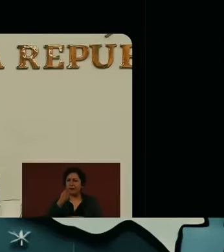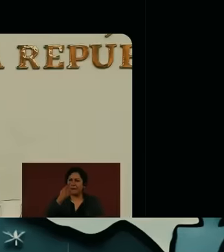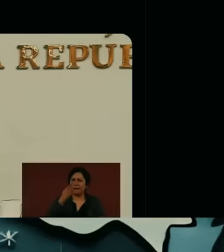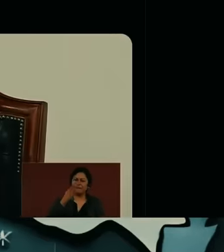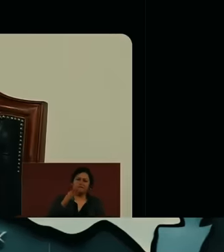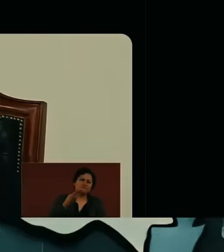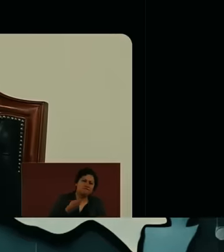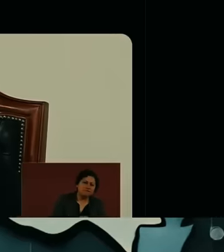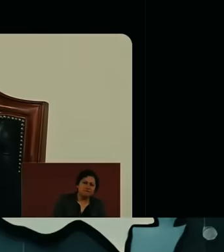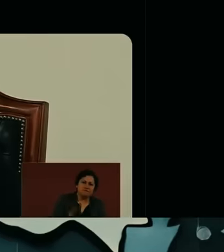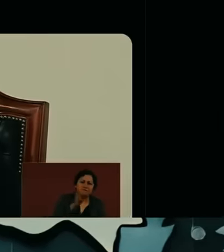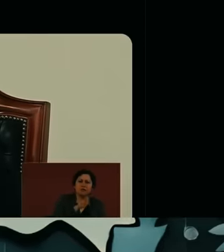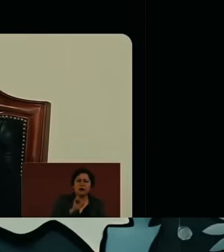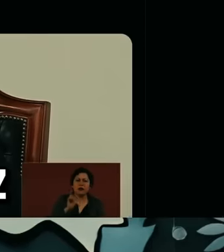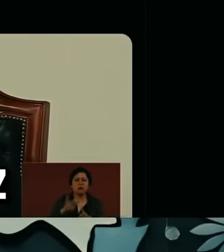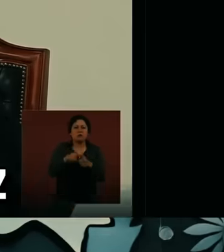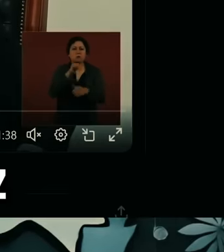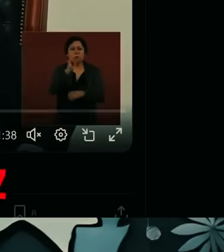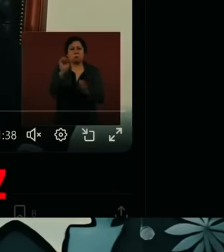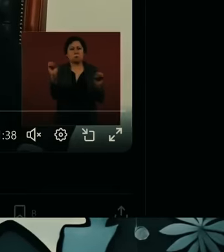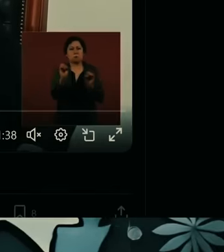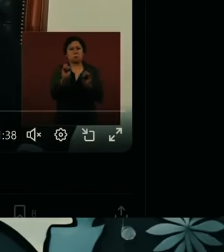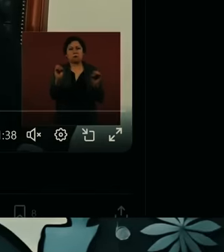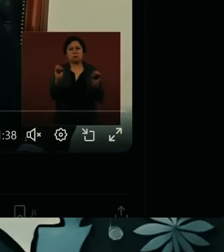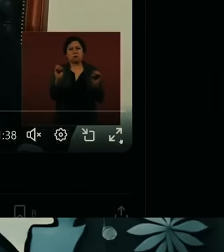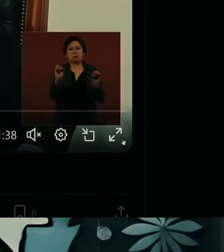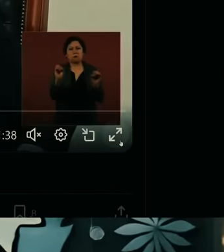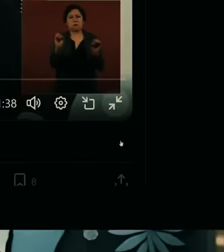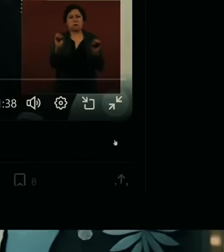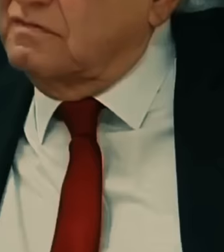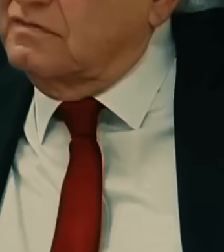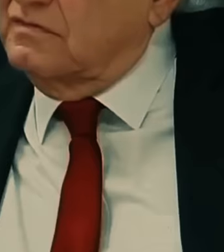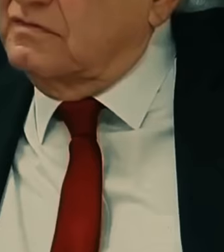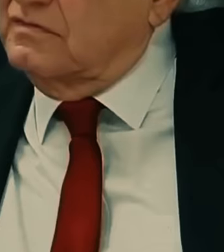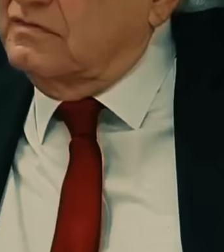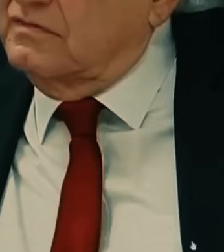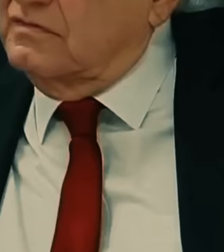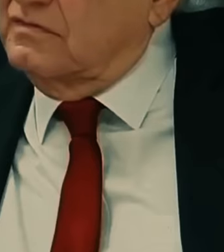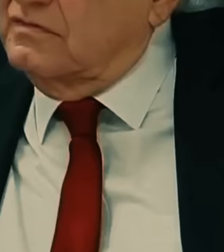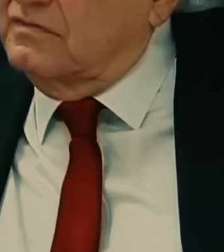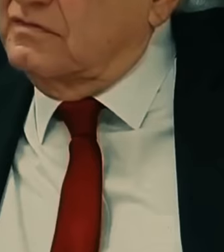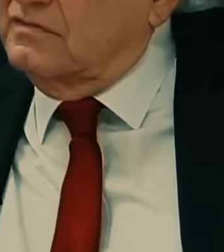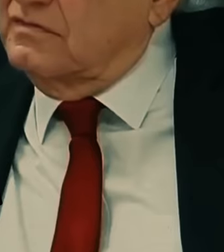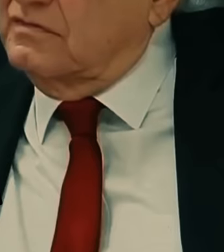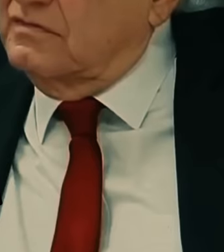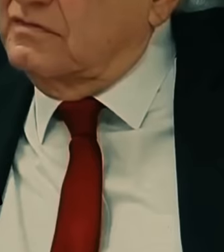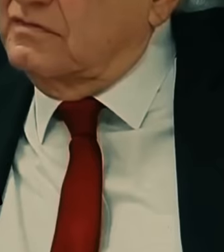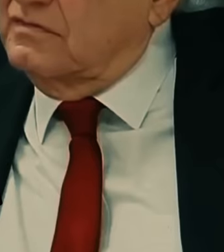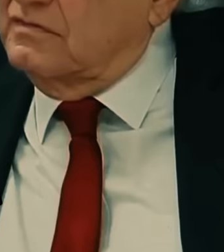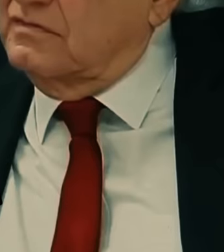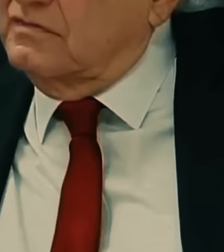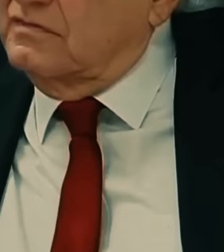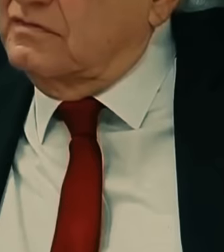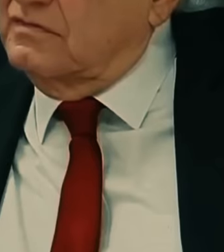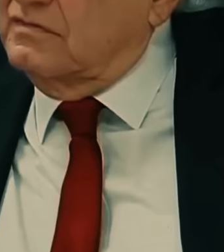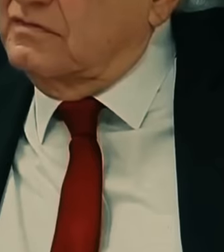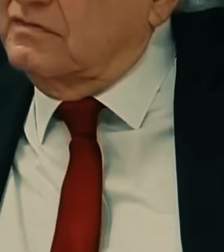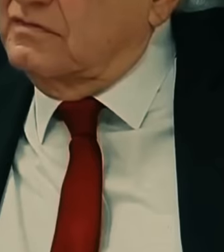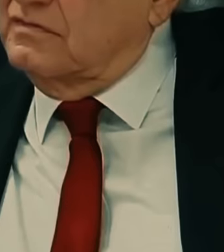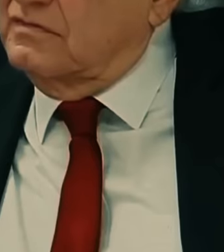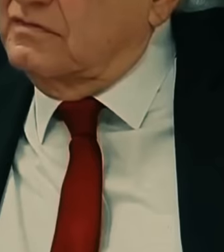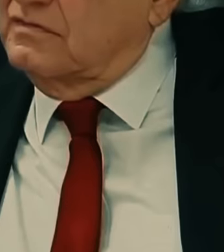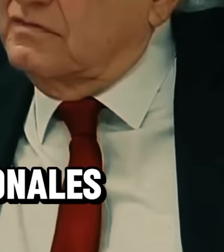sus primeras audiencias, y el presidente Andrés Manuel López Obrador responde a esta entrevista corrupta